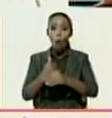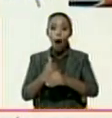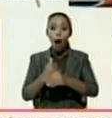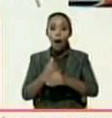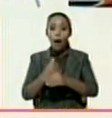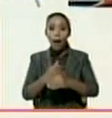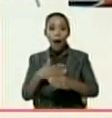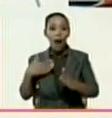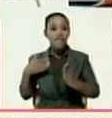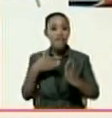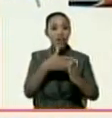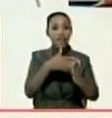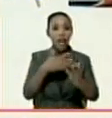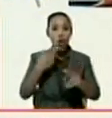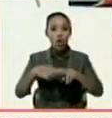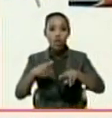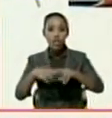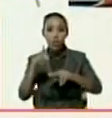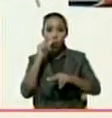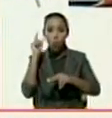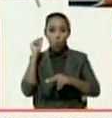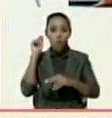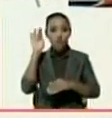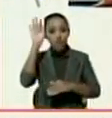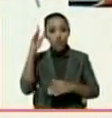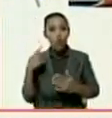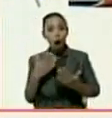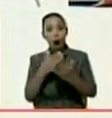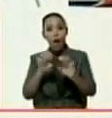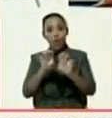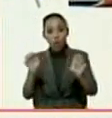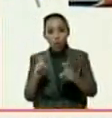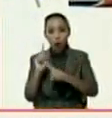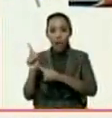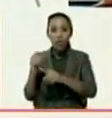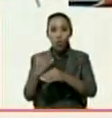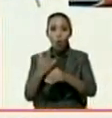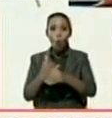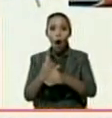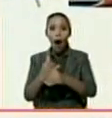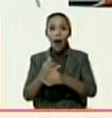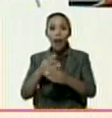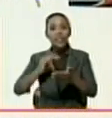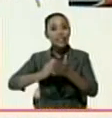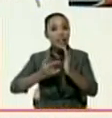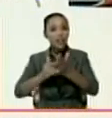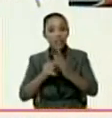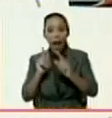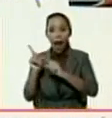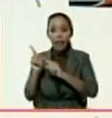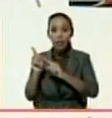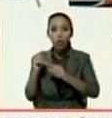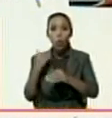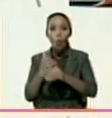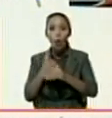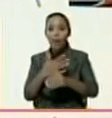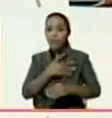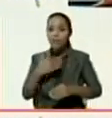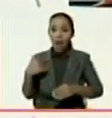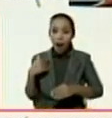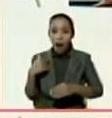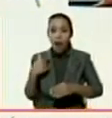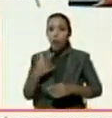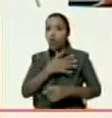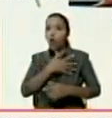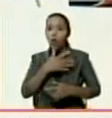del país. Esto no es más que un hecho de odio, imágenes de guerra cuando vemos el almacén destruido, destrucción de los bienes, de los